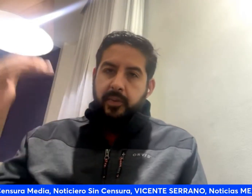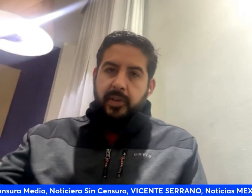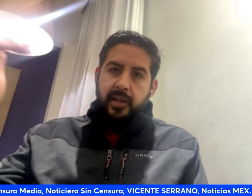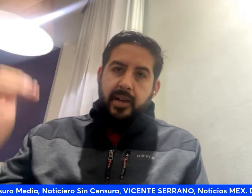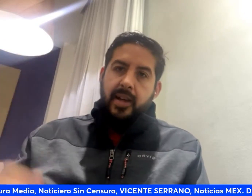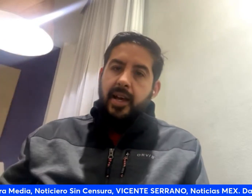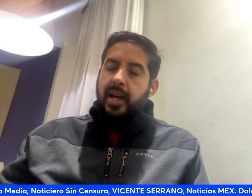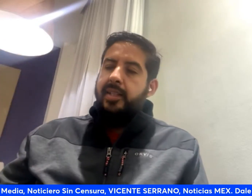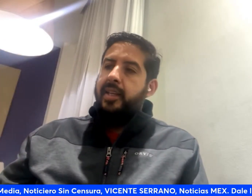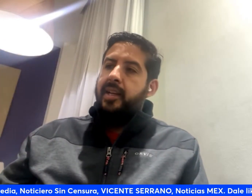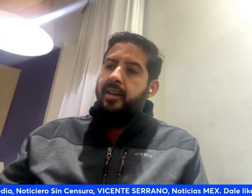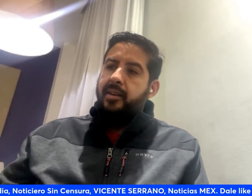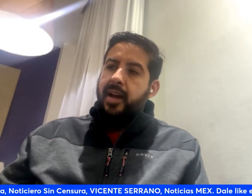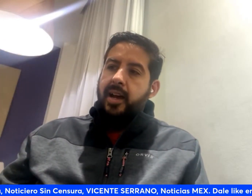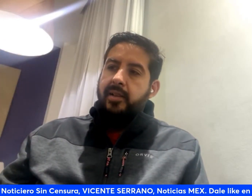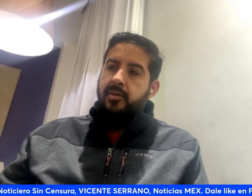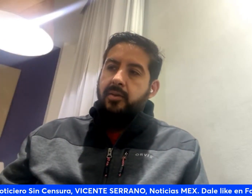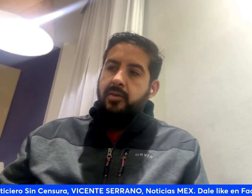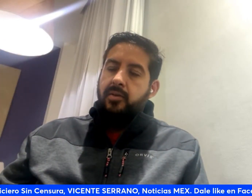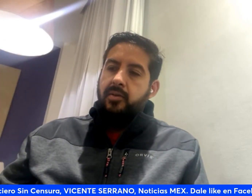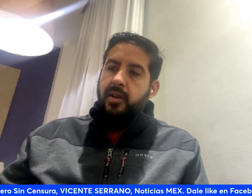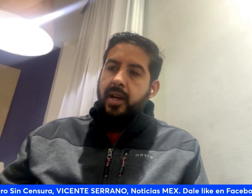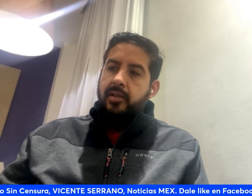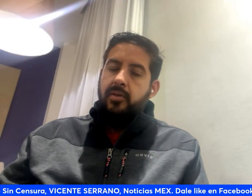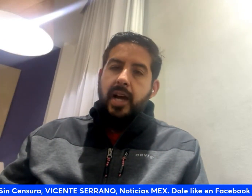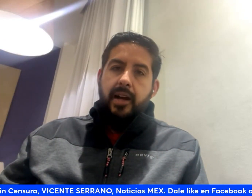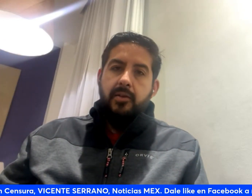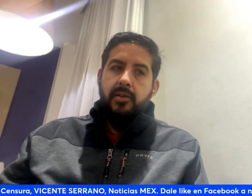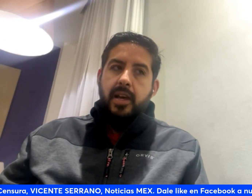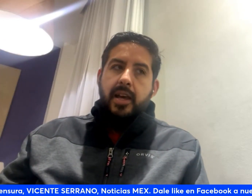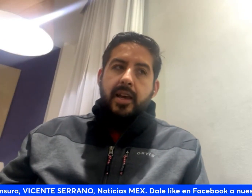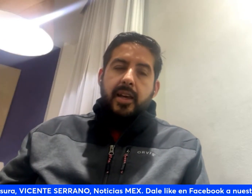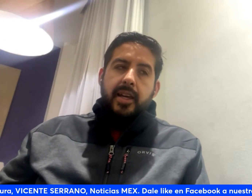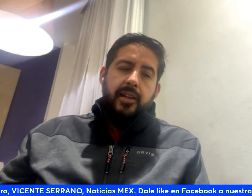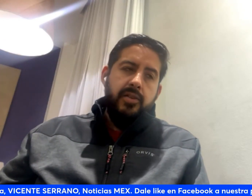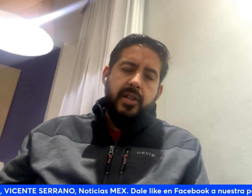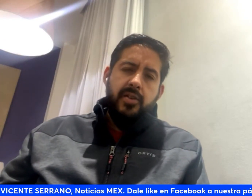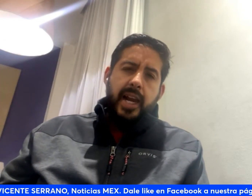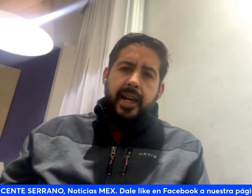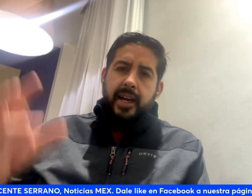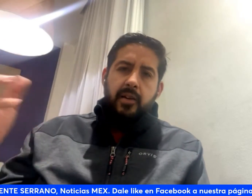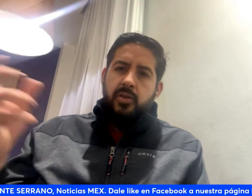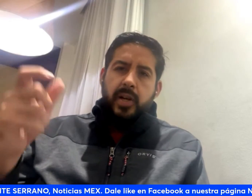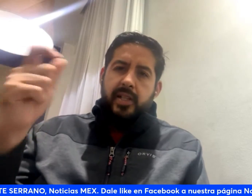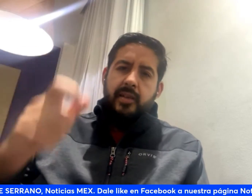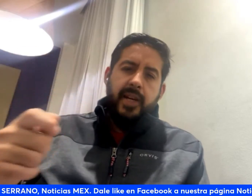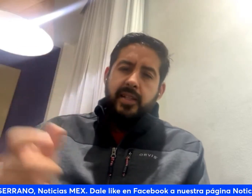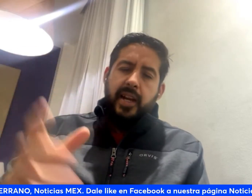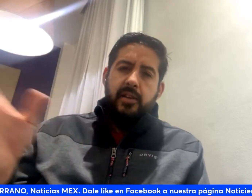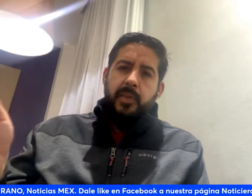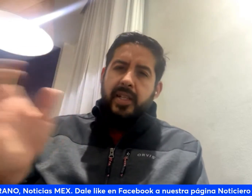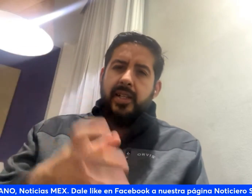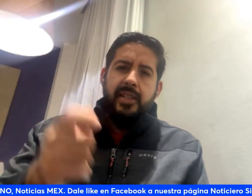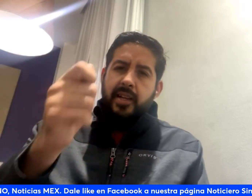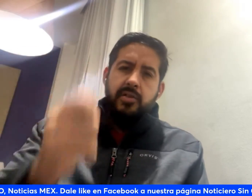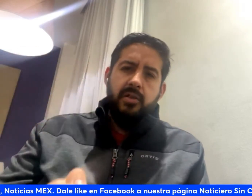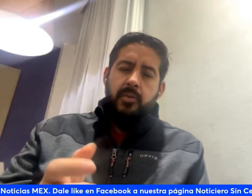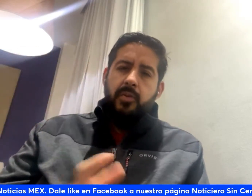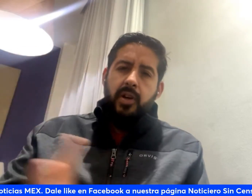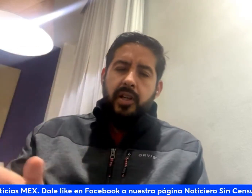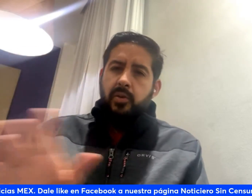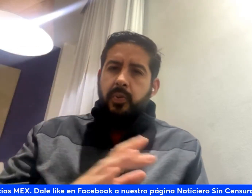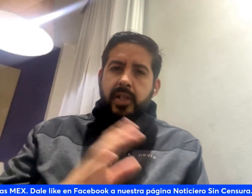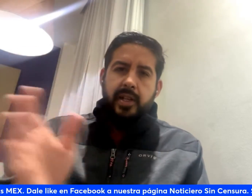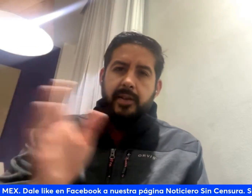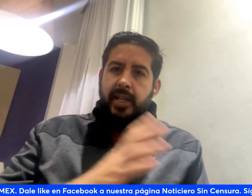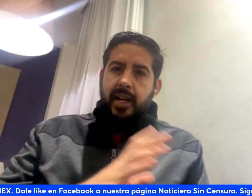políticos para poder acceder a esos cargos. Y entonces los aleja, y los jueces y magistrados parece que están hechos como